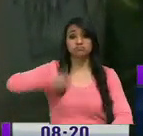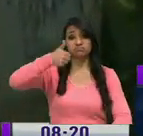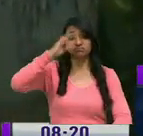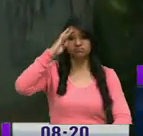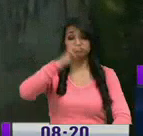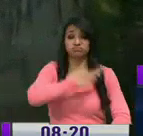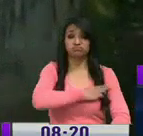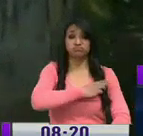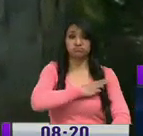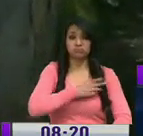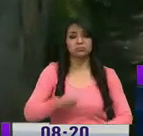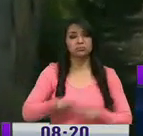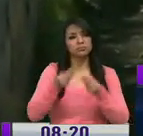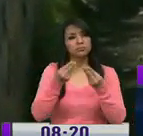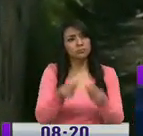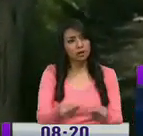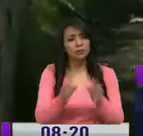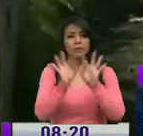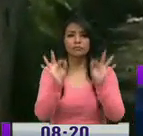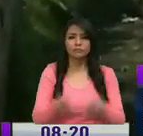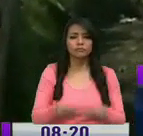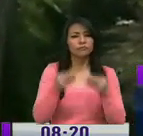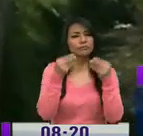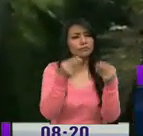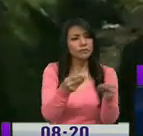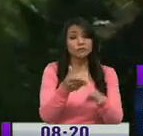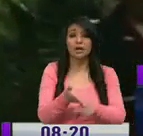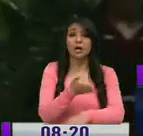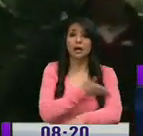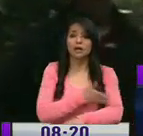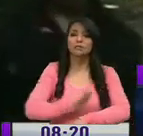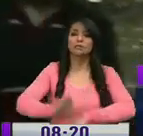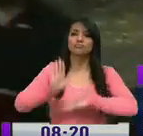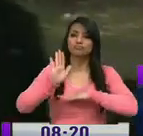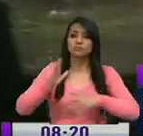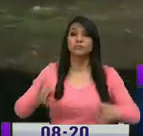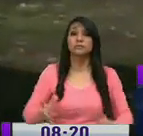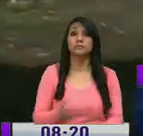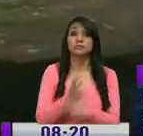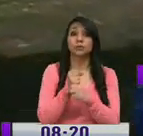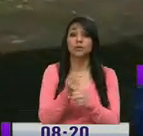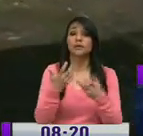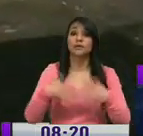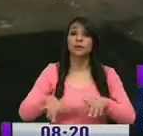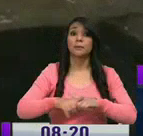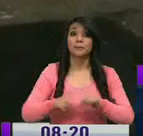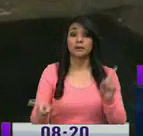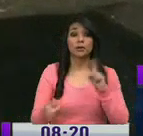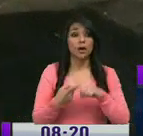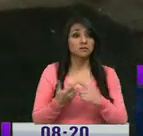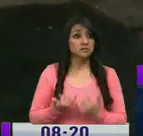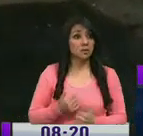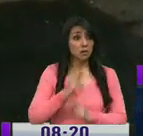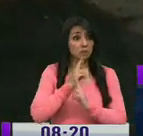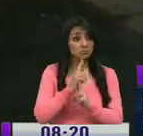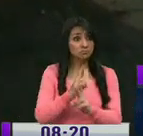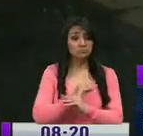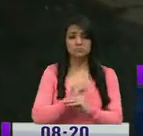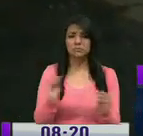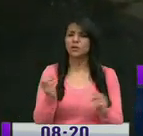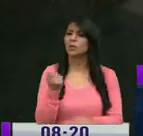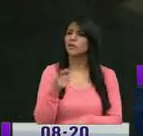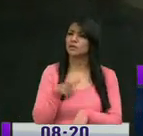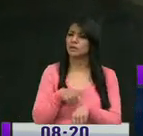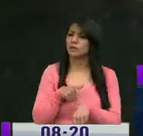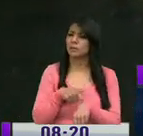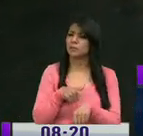presentado oficios que nos ofreció en que ya mandaba la seguridad, pero hasta ahora no hemos tenido resultados. ¿Y eso es hace cuánto tiempo que